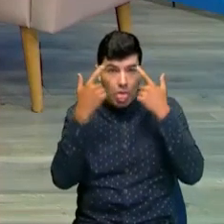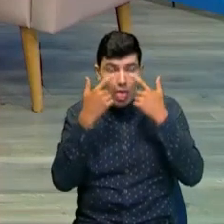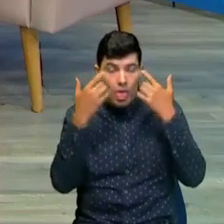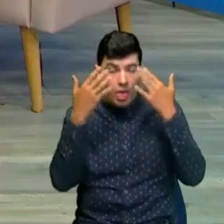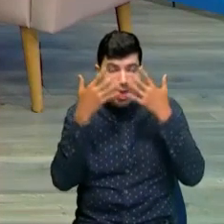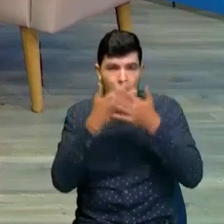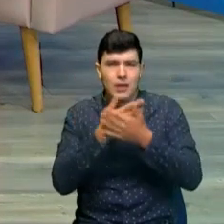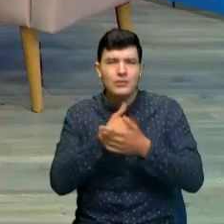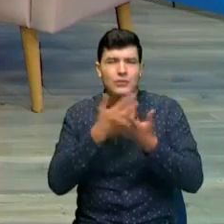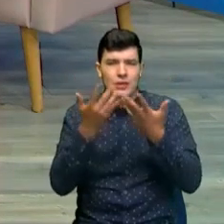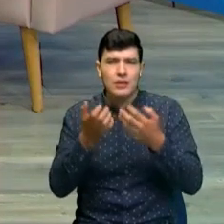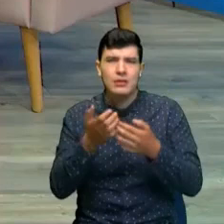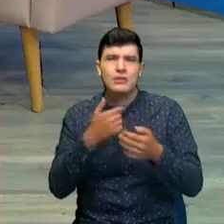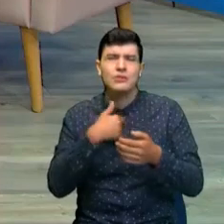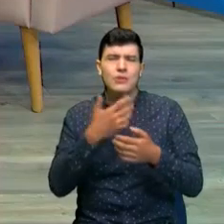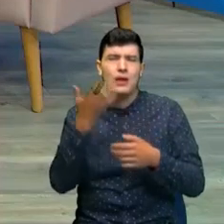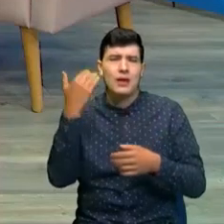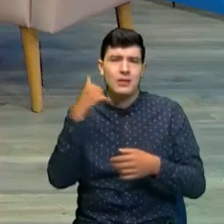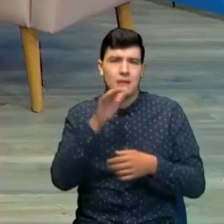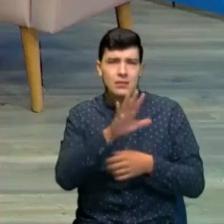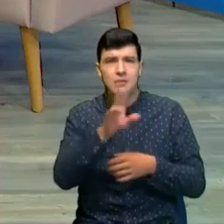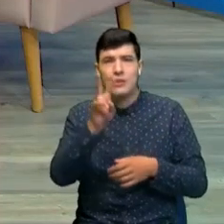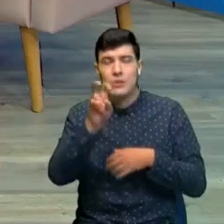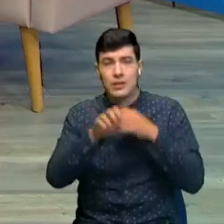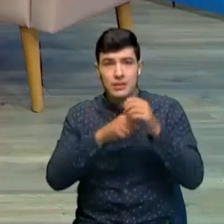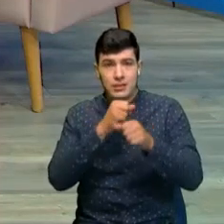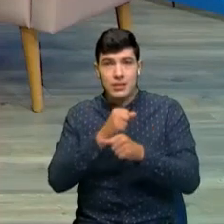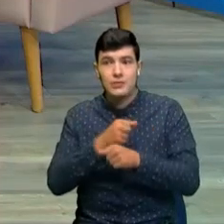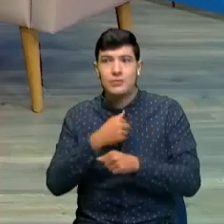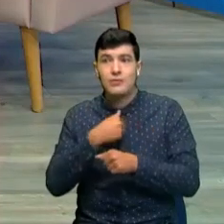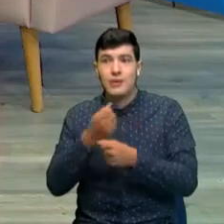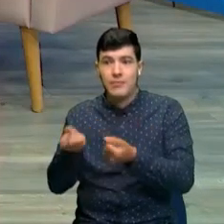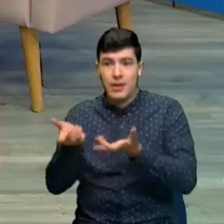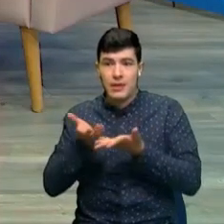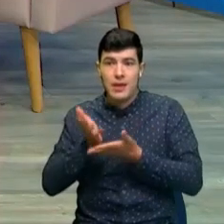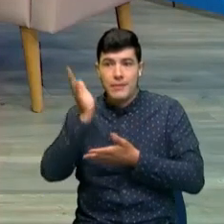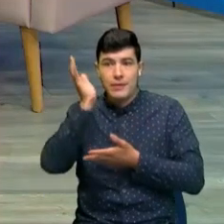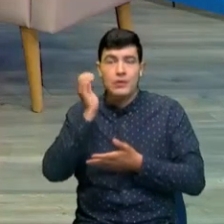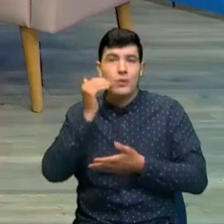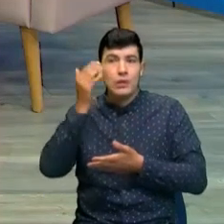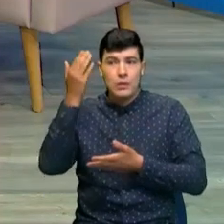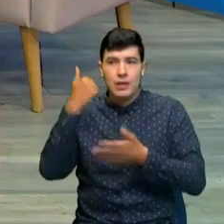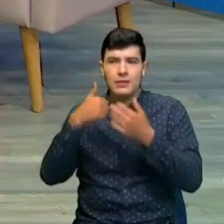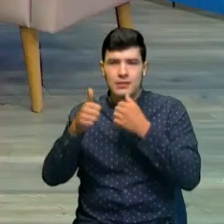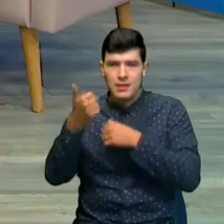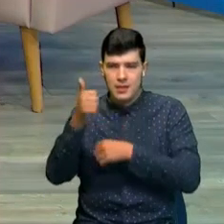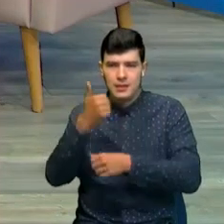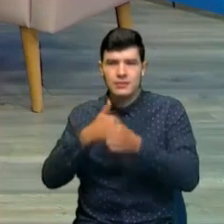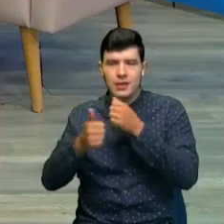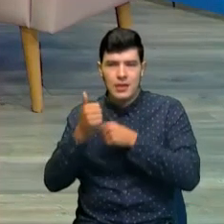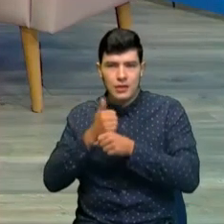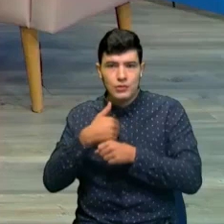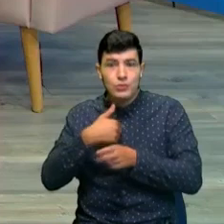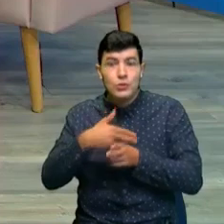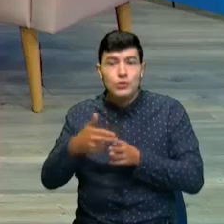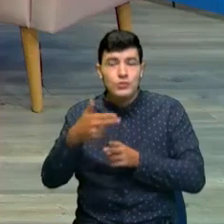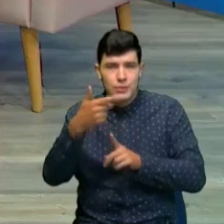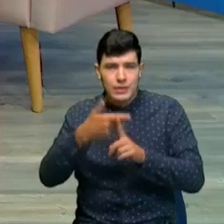eso. Tenía 57 años cuando me pensioné, hace 10 años, puede decir cumplo ahorita en